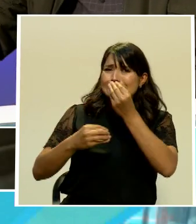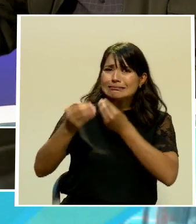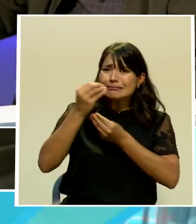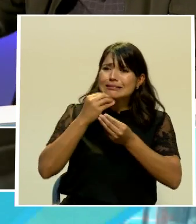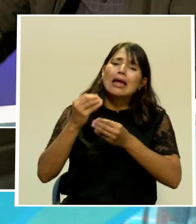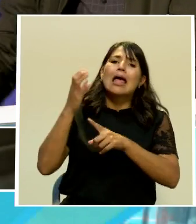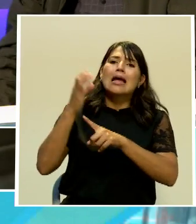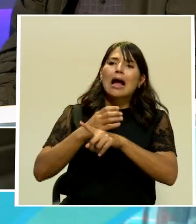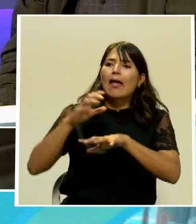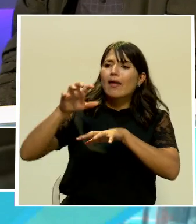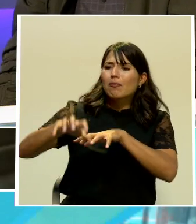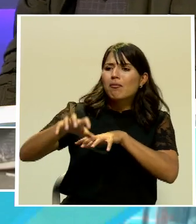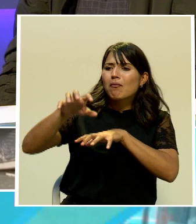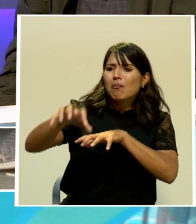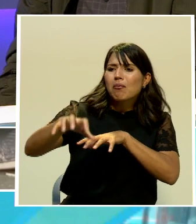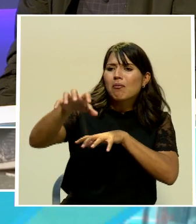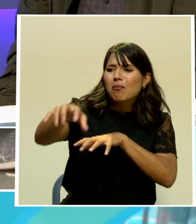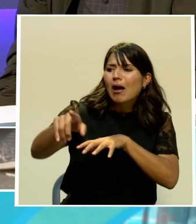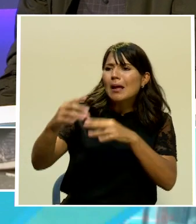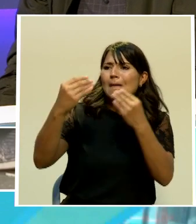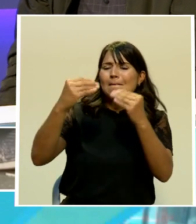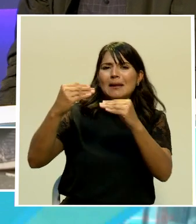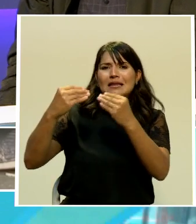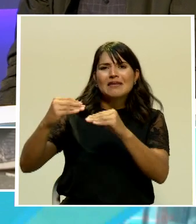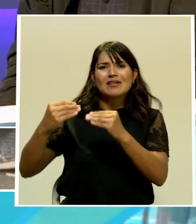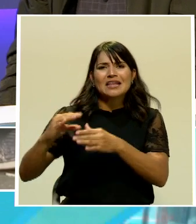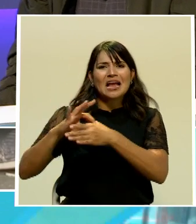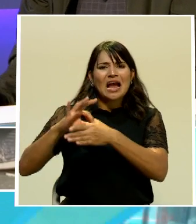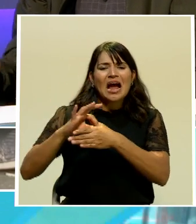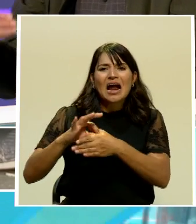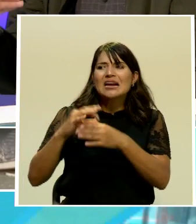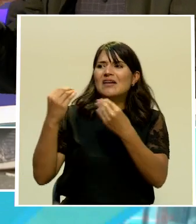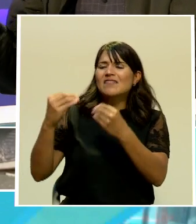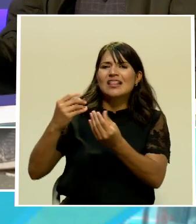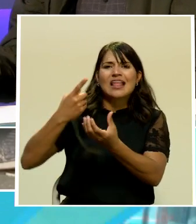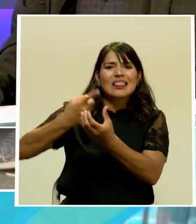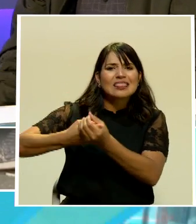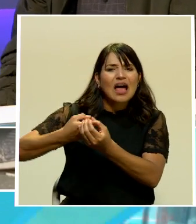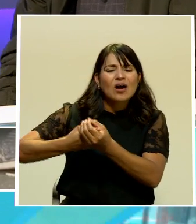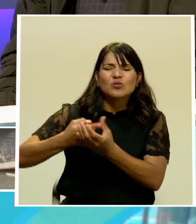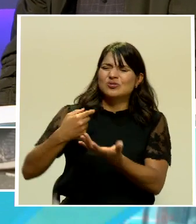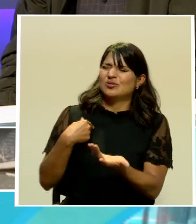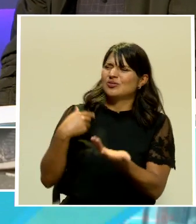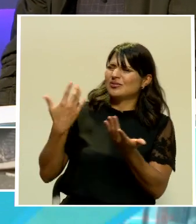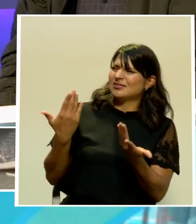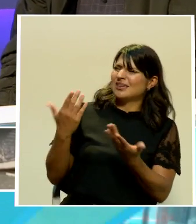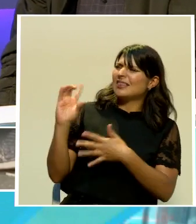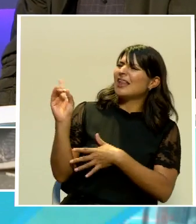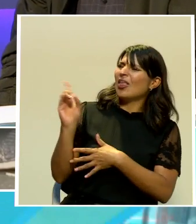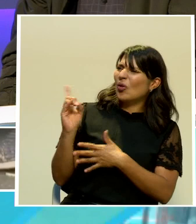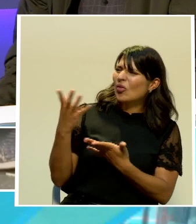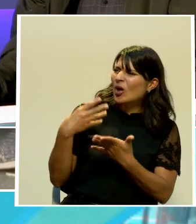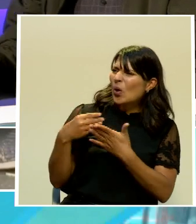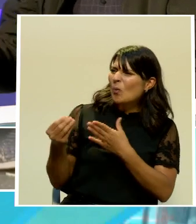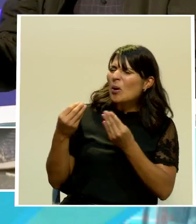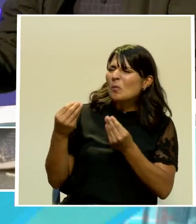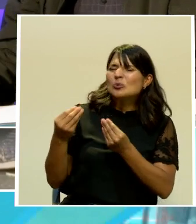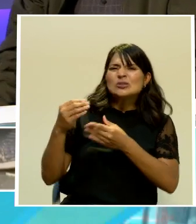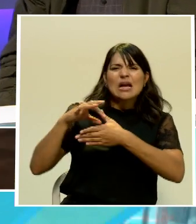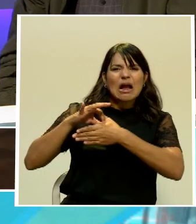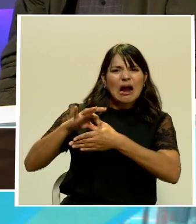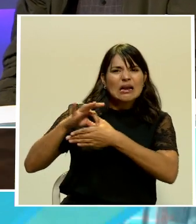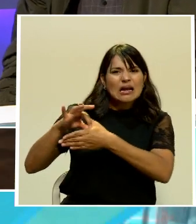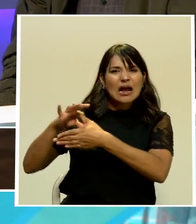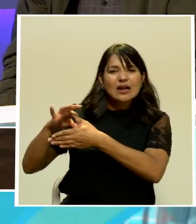hay taquerías y torterías y yo dije, ¿de dónde vendrá tanta carne, no? Y la respuesta a esta pregunta fue un rastro